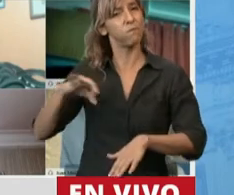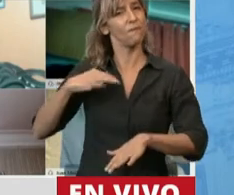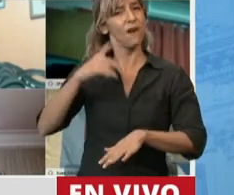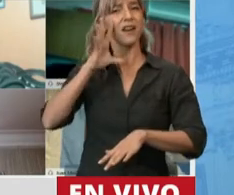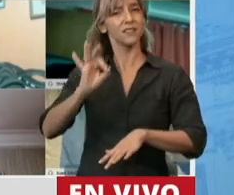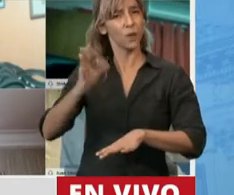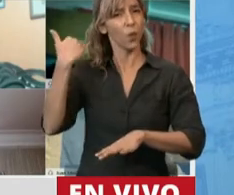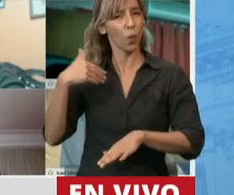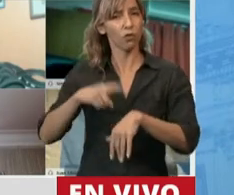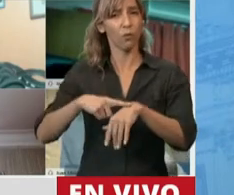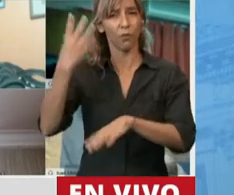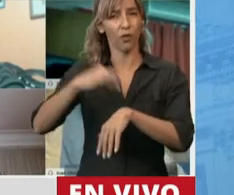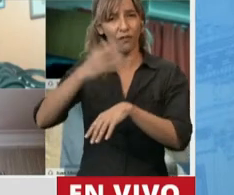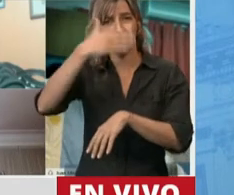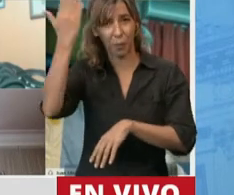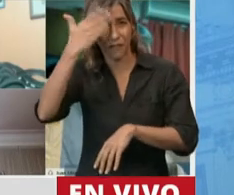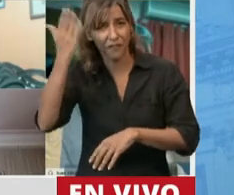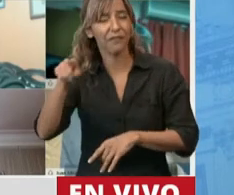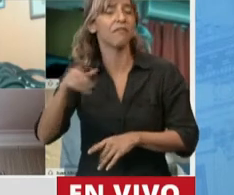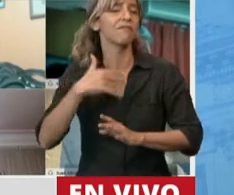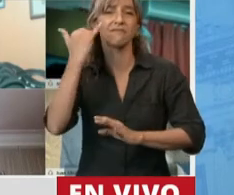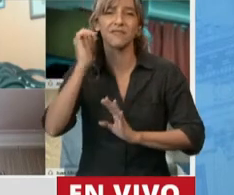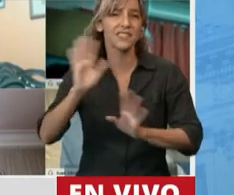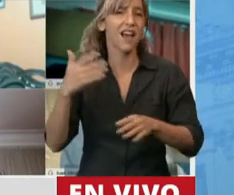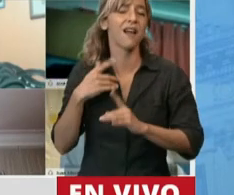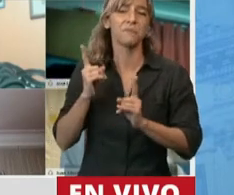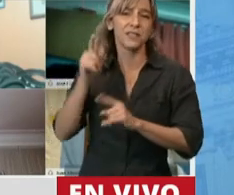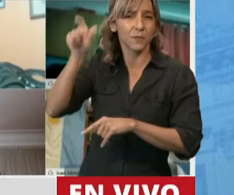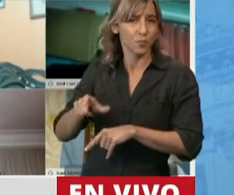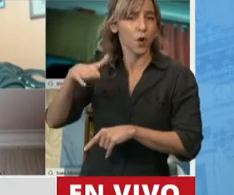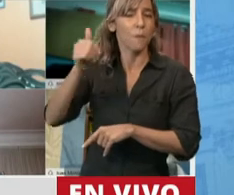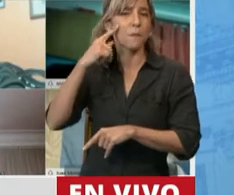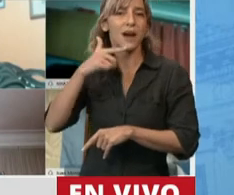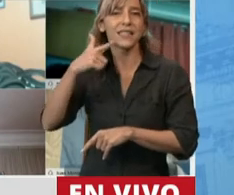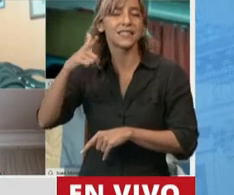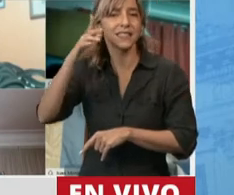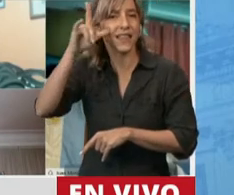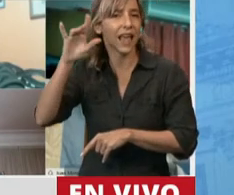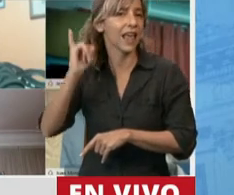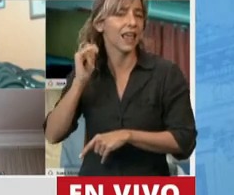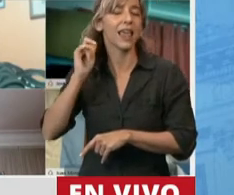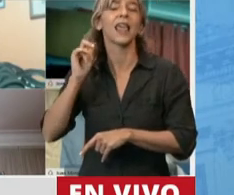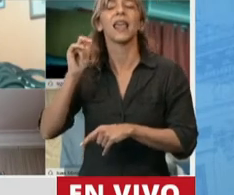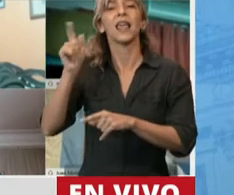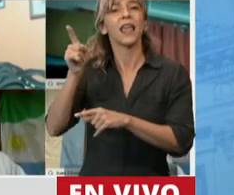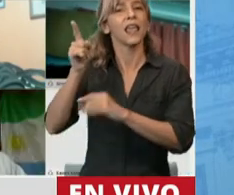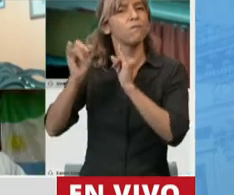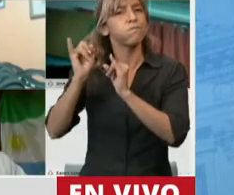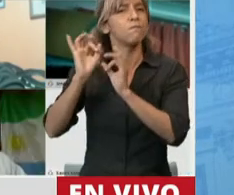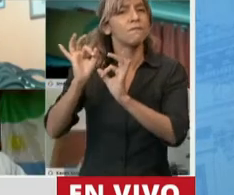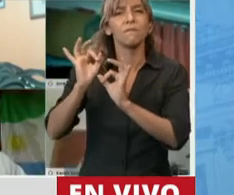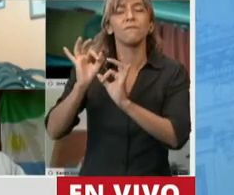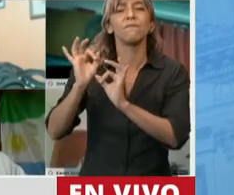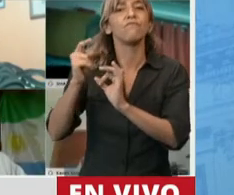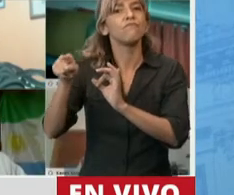para la fiebre hemorrágica descubierta por Julio Maistegui, la utilización de este plasma y lograr disminuir